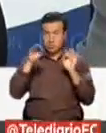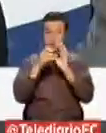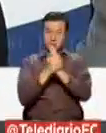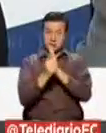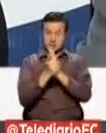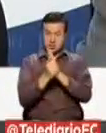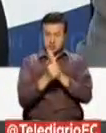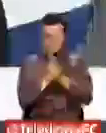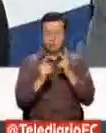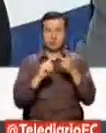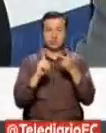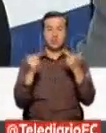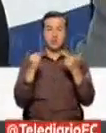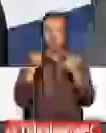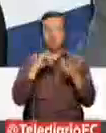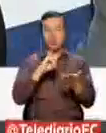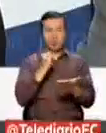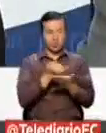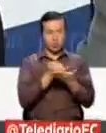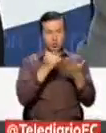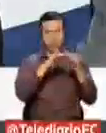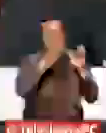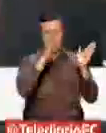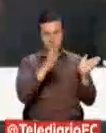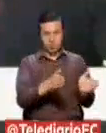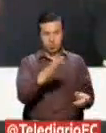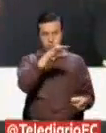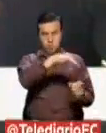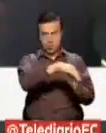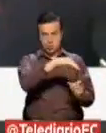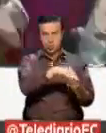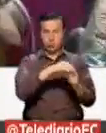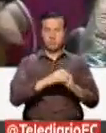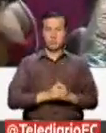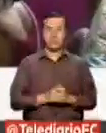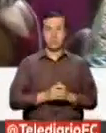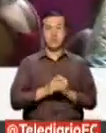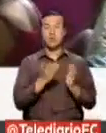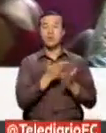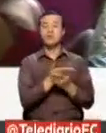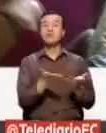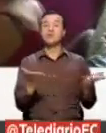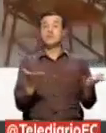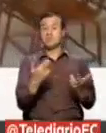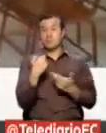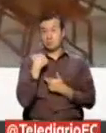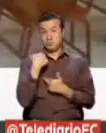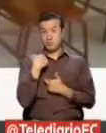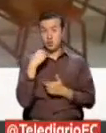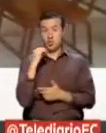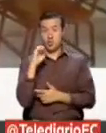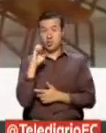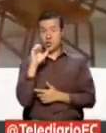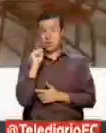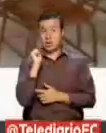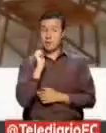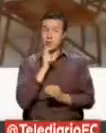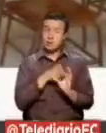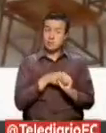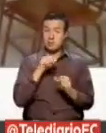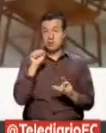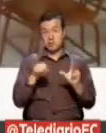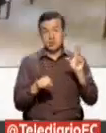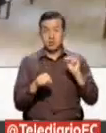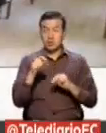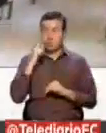la conformación de las juntas receptoras del voto. Y será este organismo definitivo el que decida si la OEA participará como